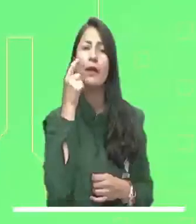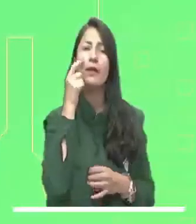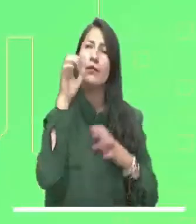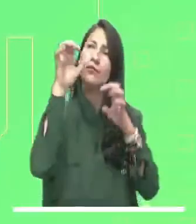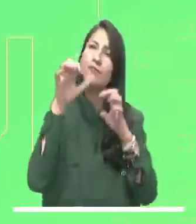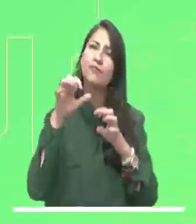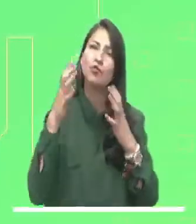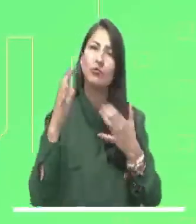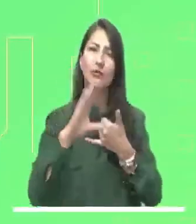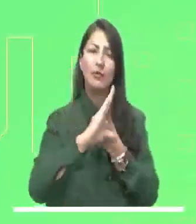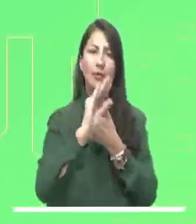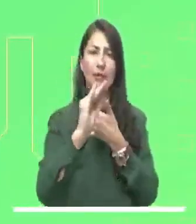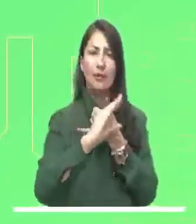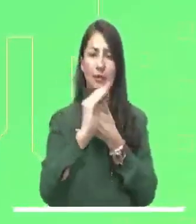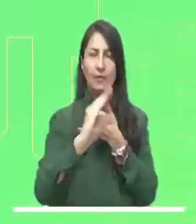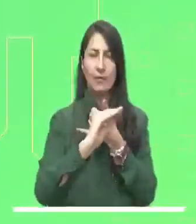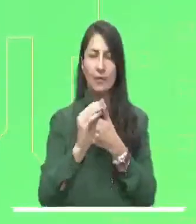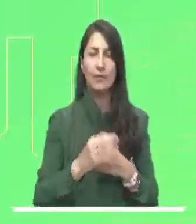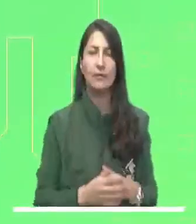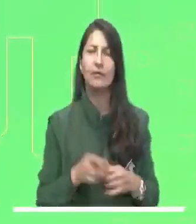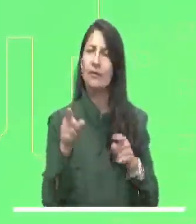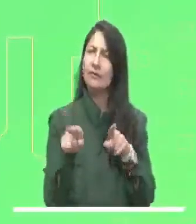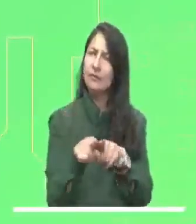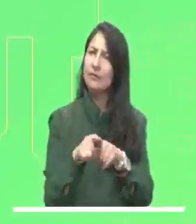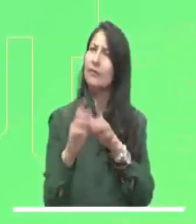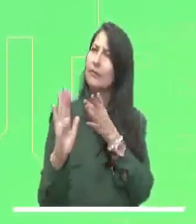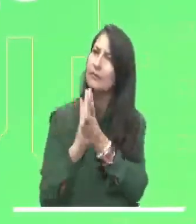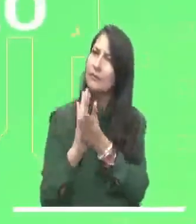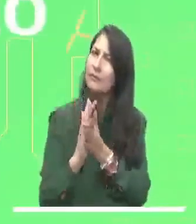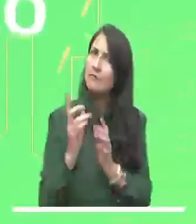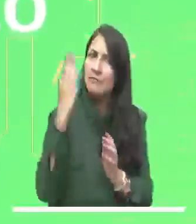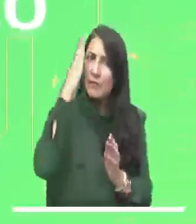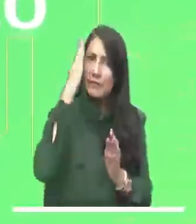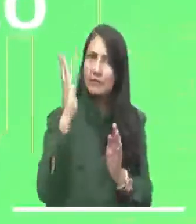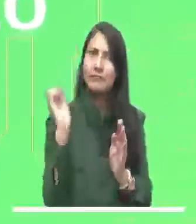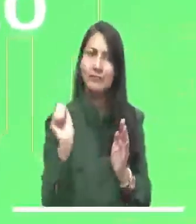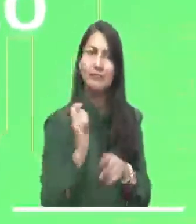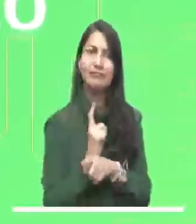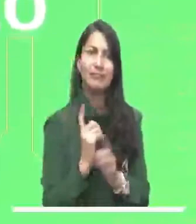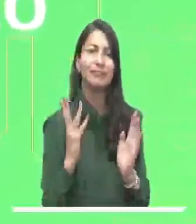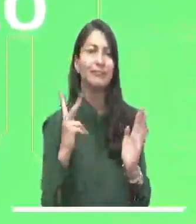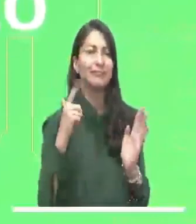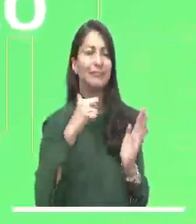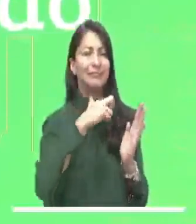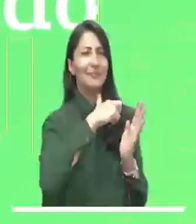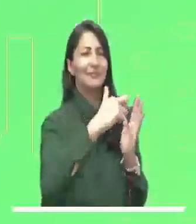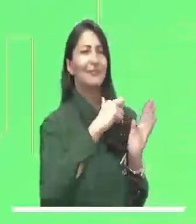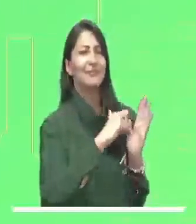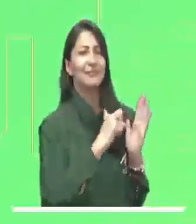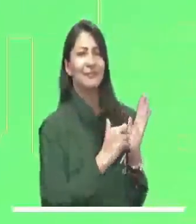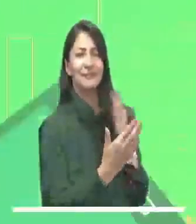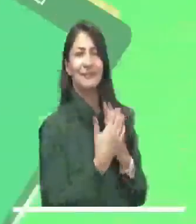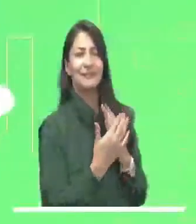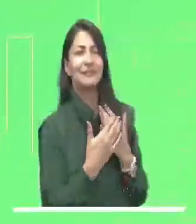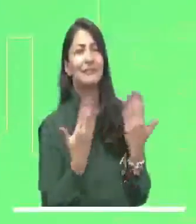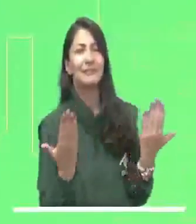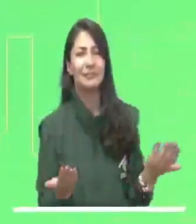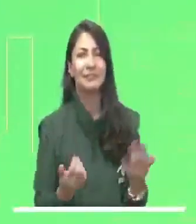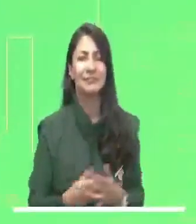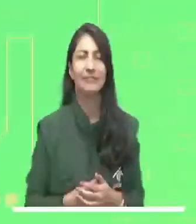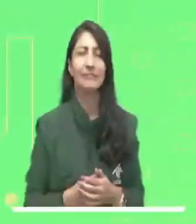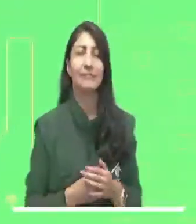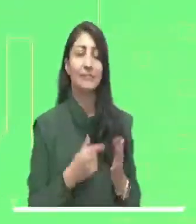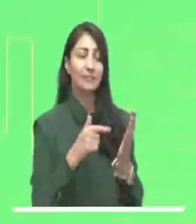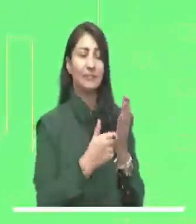Alerta naranja por tiempo lluvioso en el Mar Caribe. Manténgase bien informado y en tiempo real, a través de nuestra aplicación Mi